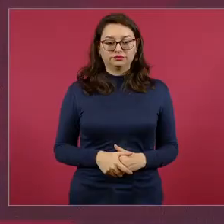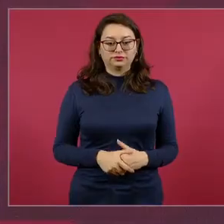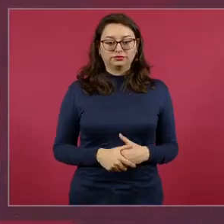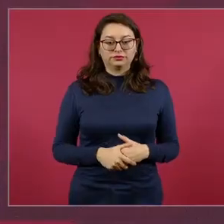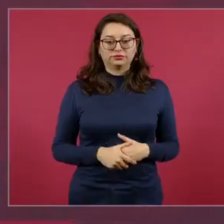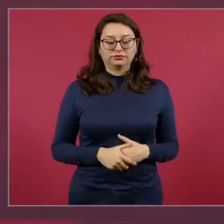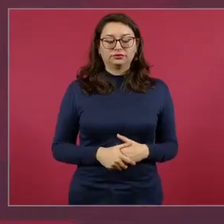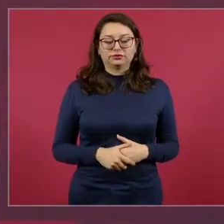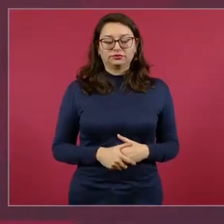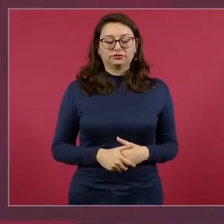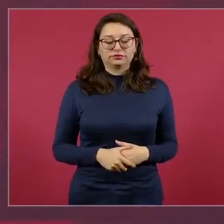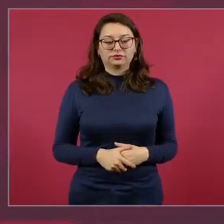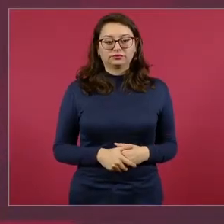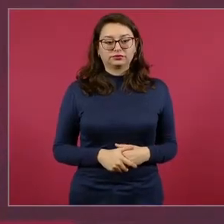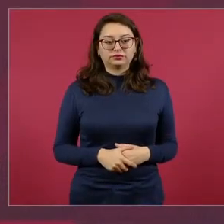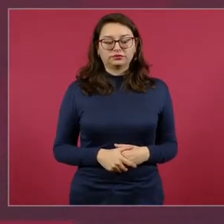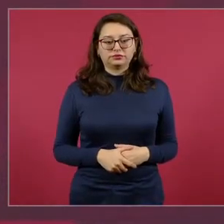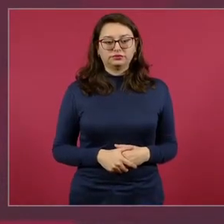¿Cómo un periodista,